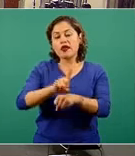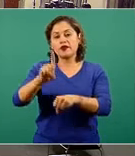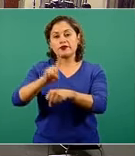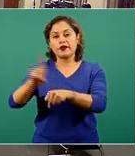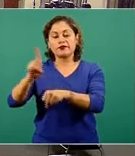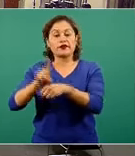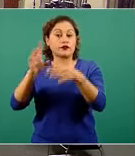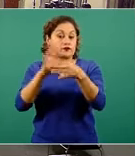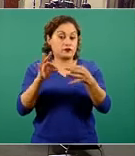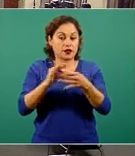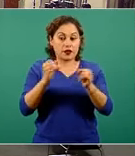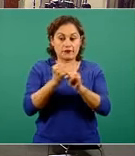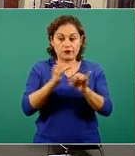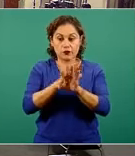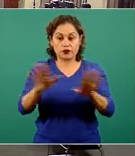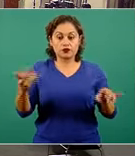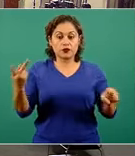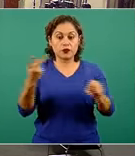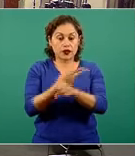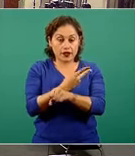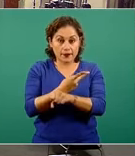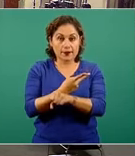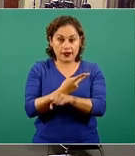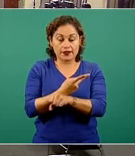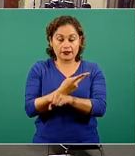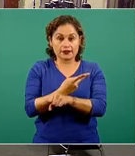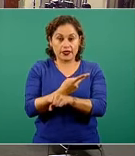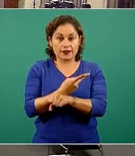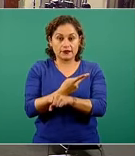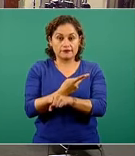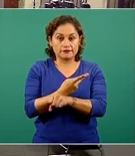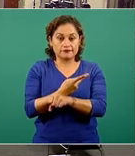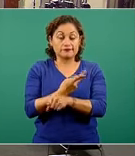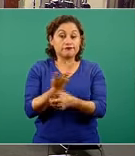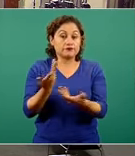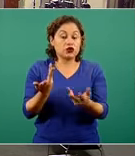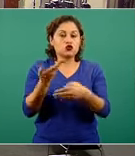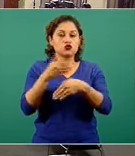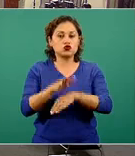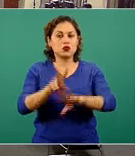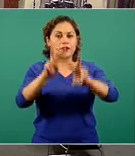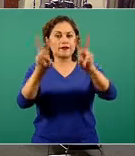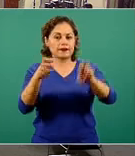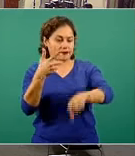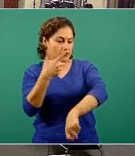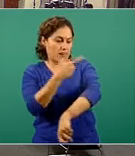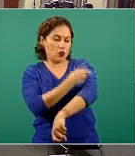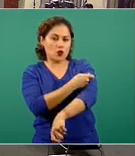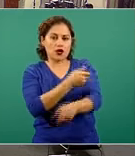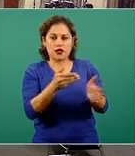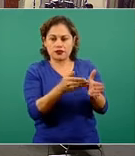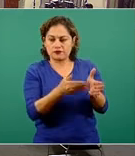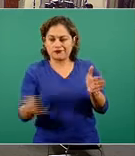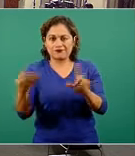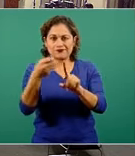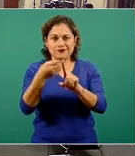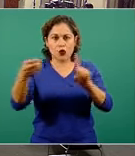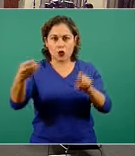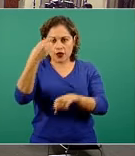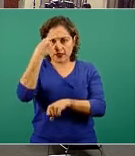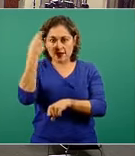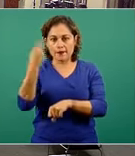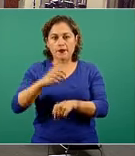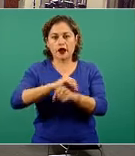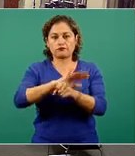va el desarrollo de la campaña de vacunación contra el virus SARS-CoV-2 para prevenir